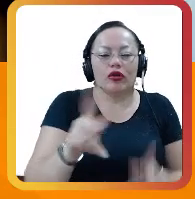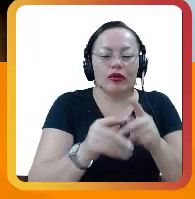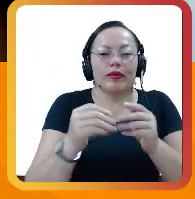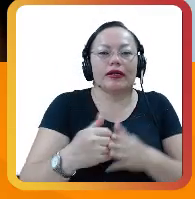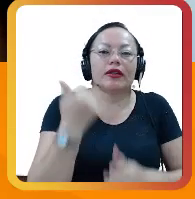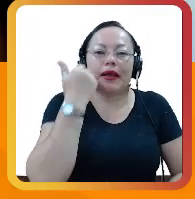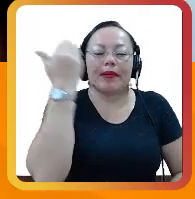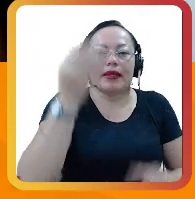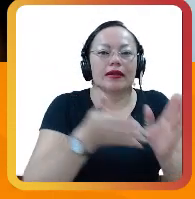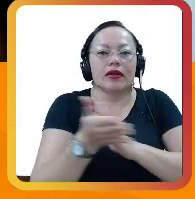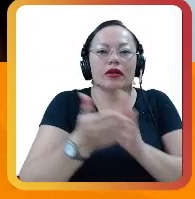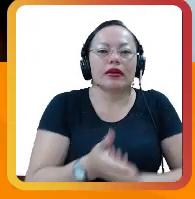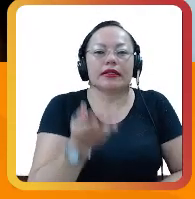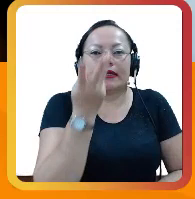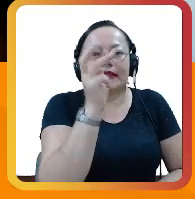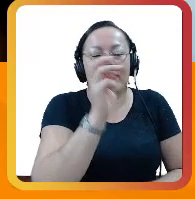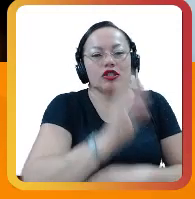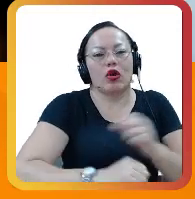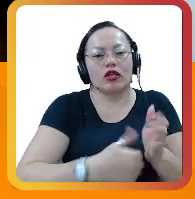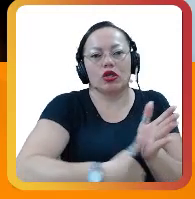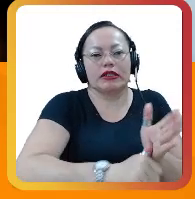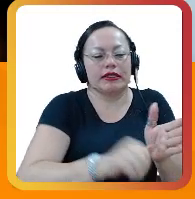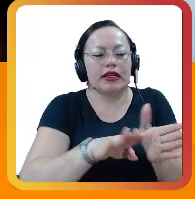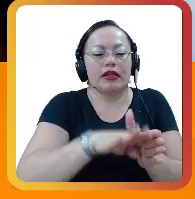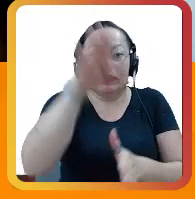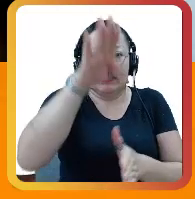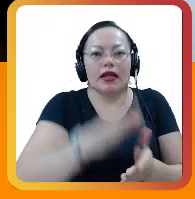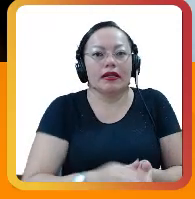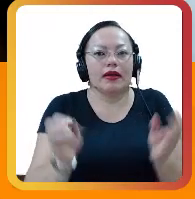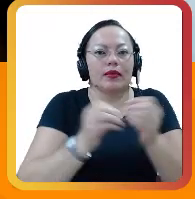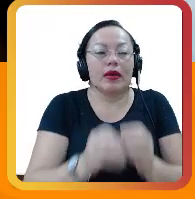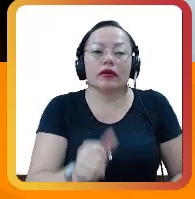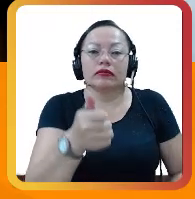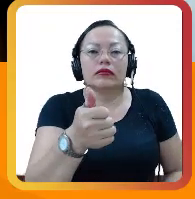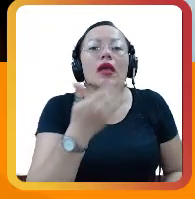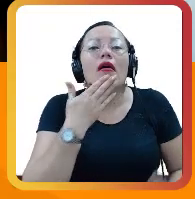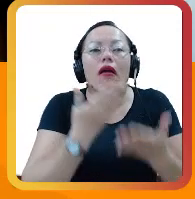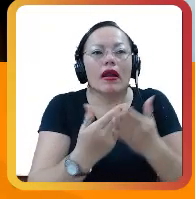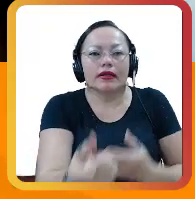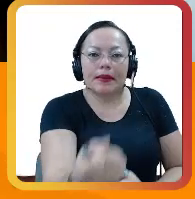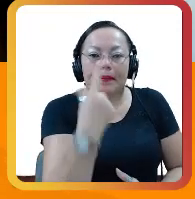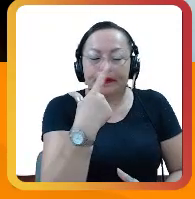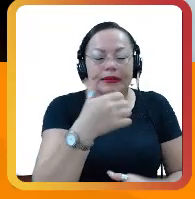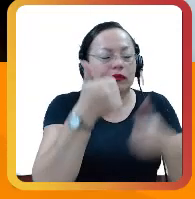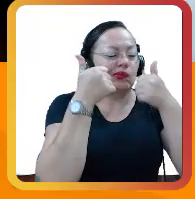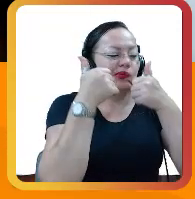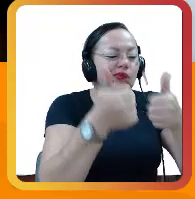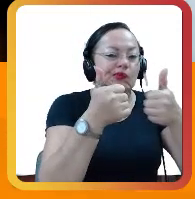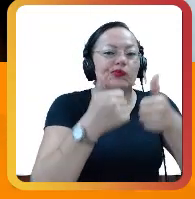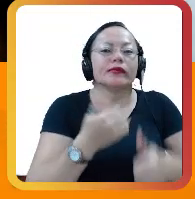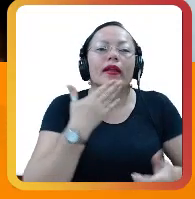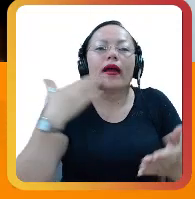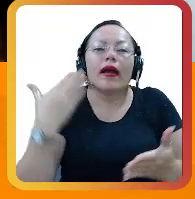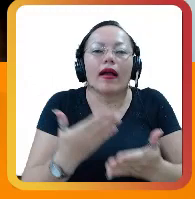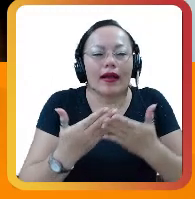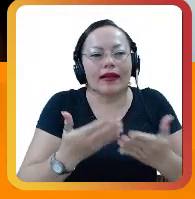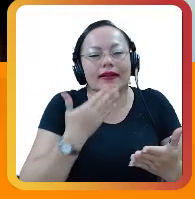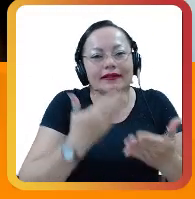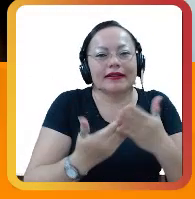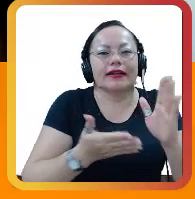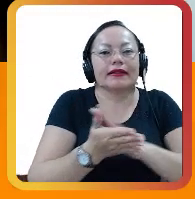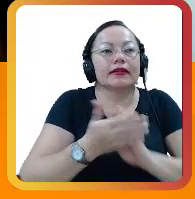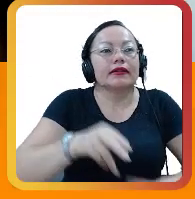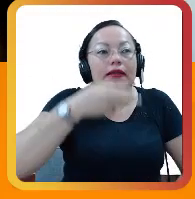Gente mayor de 18 años. Es una muy buena pregunta la que nos hace por aquí Paisita Arias, donde dice,